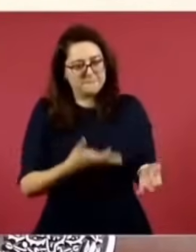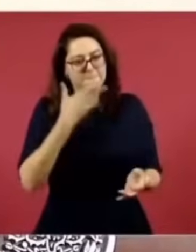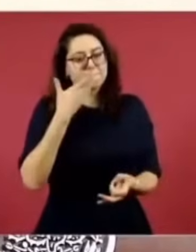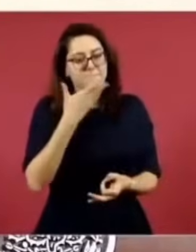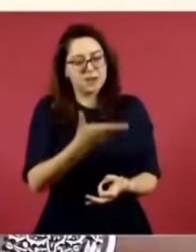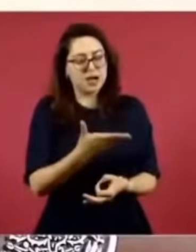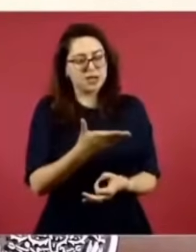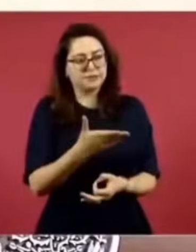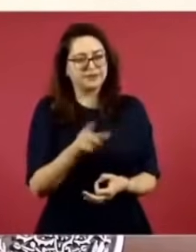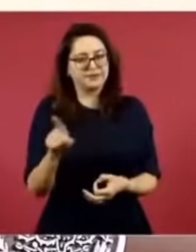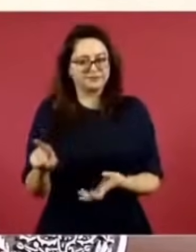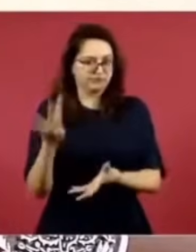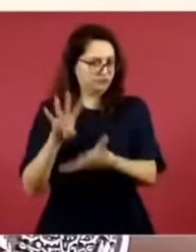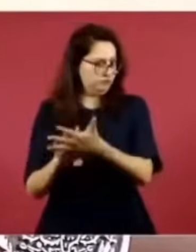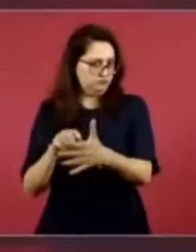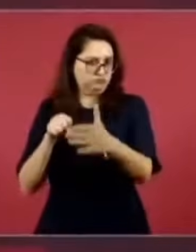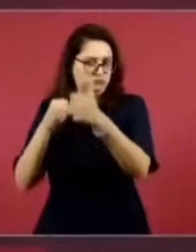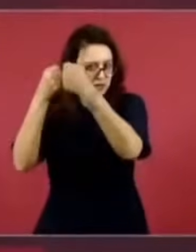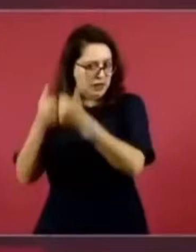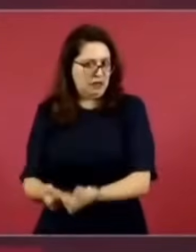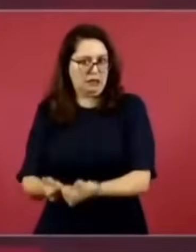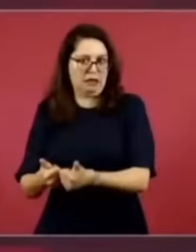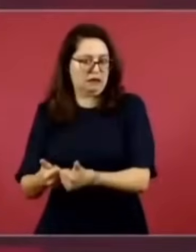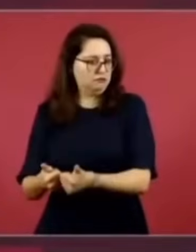pero no dejarlo libre.